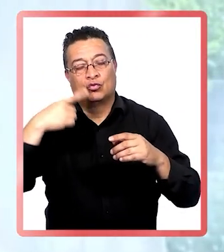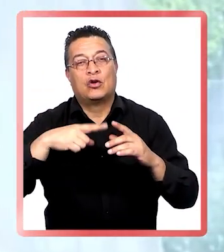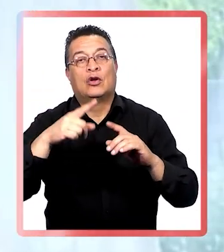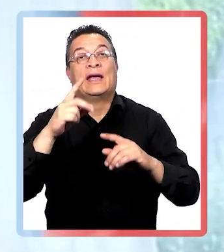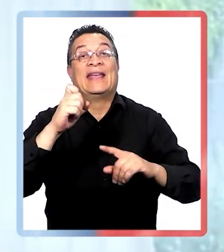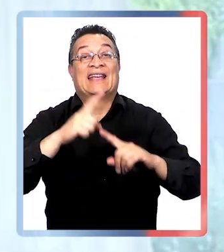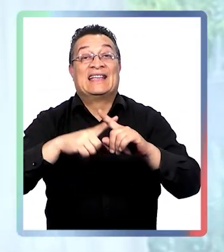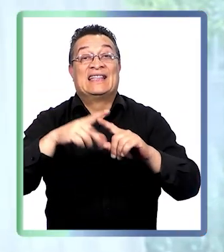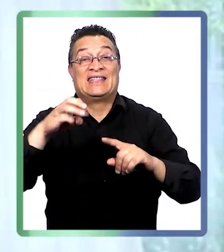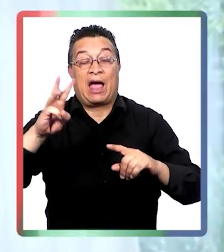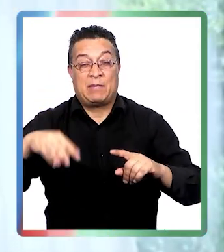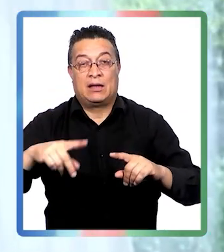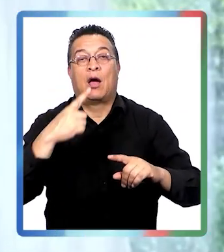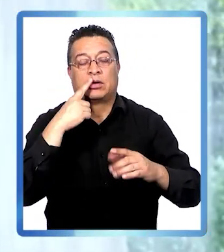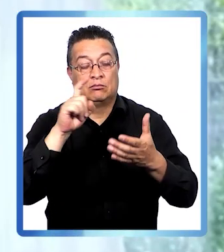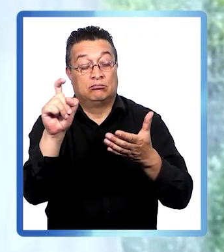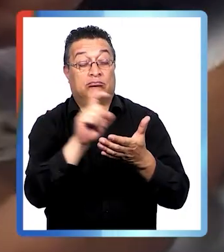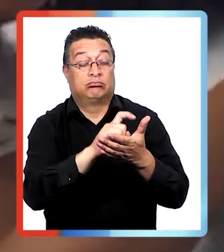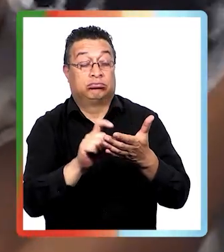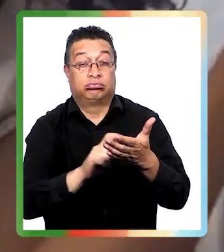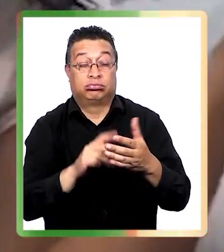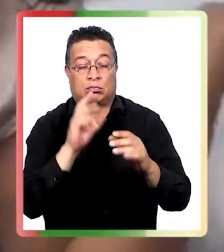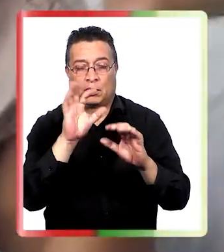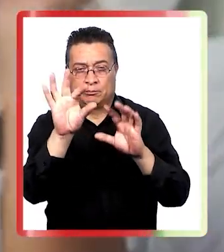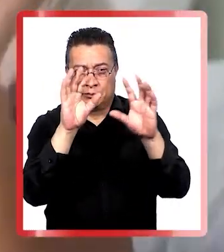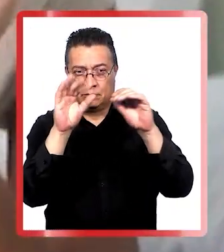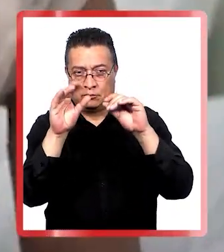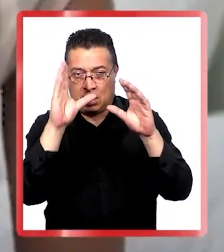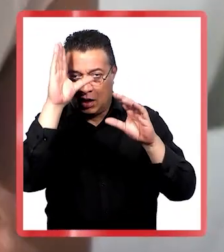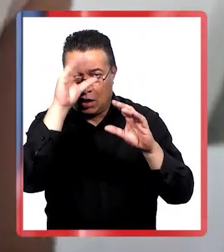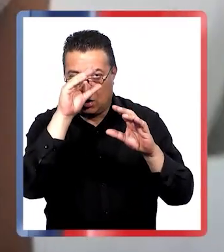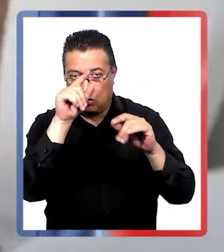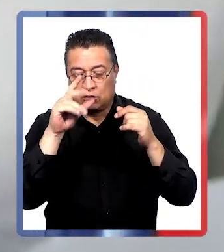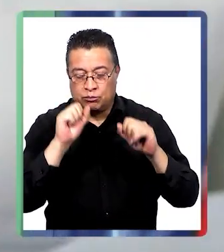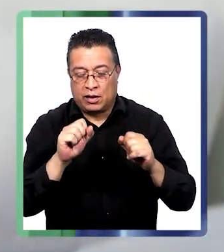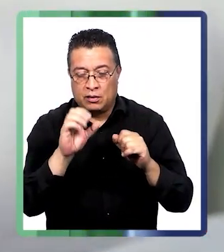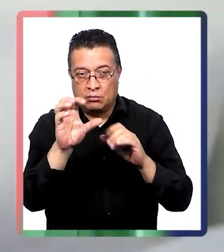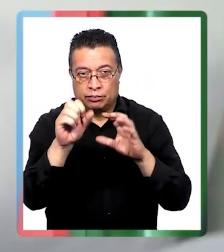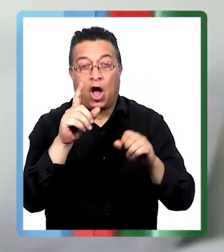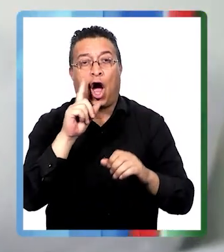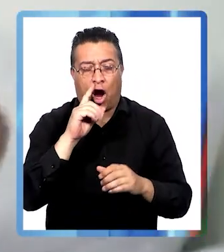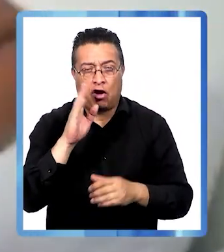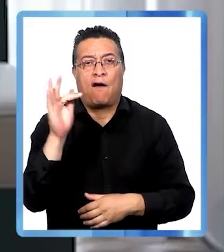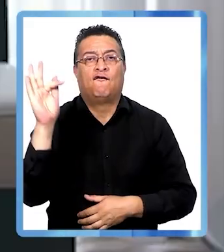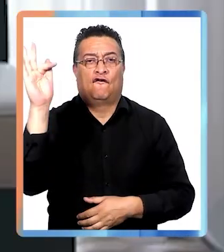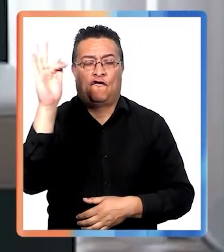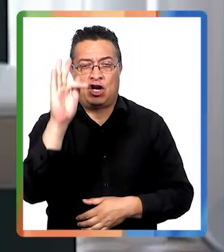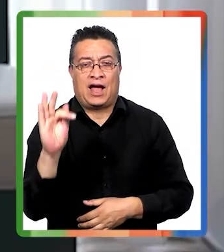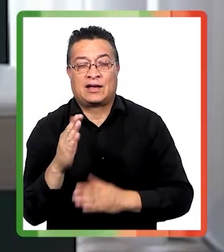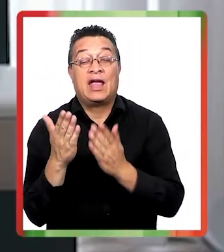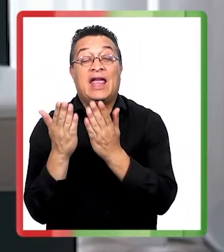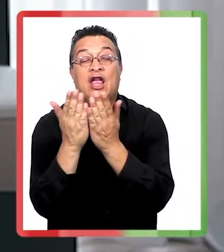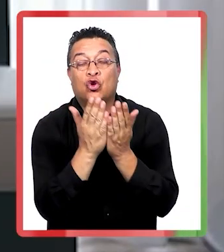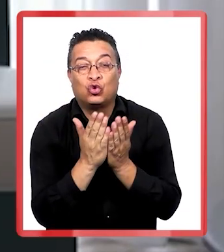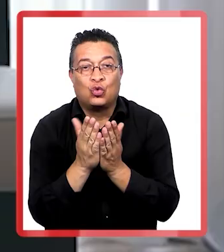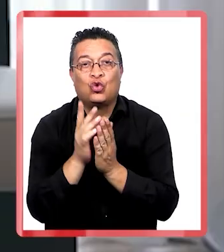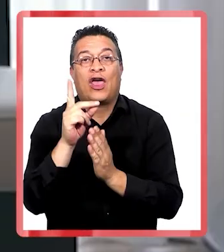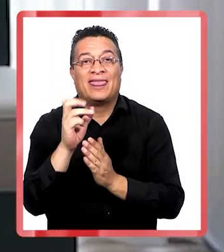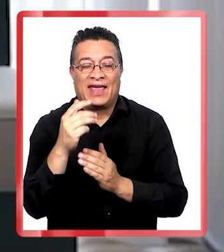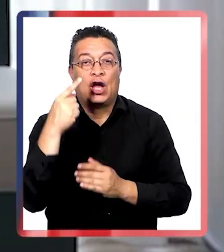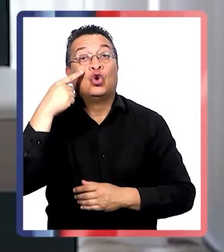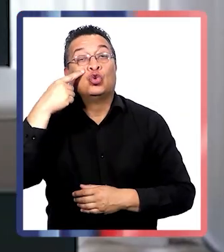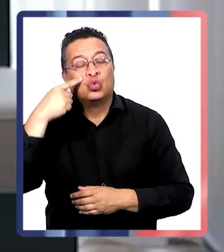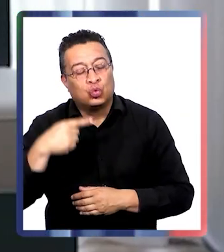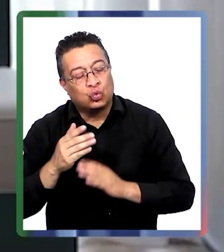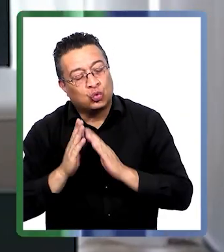polisomnograma, ya que es un examen que está cada día más disponible, sobre todo a nivel, tiene también copago FONASA, que se llama Estudio del